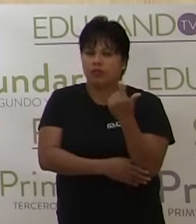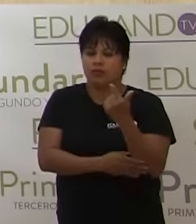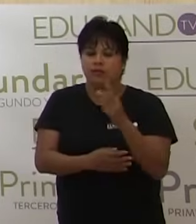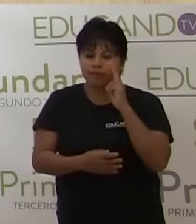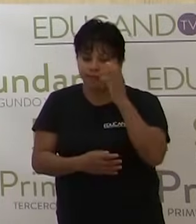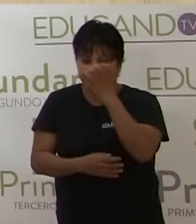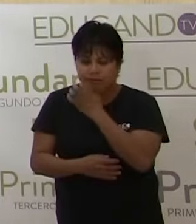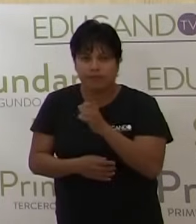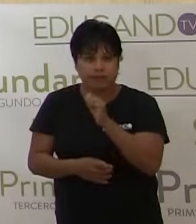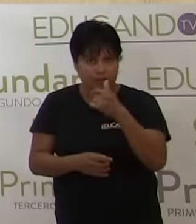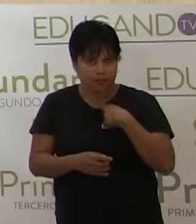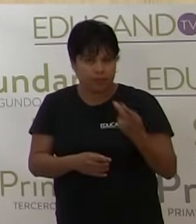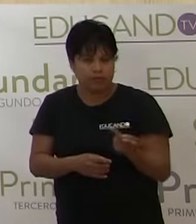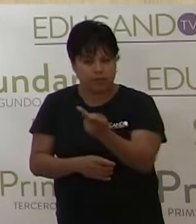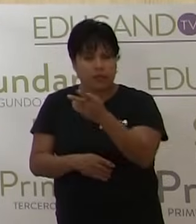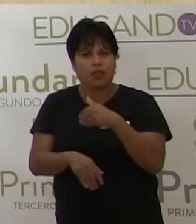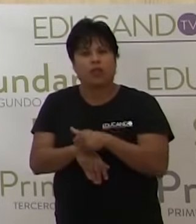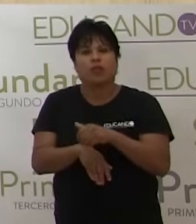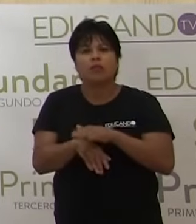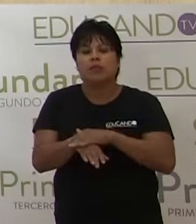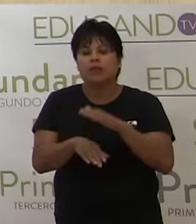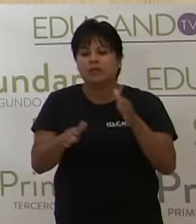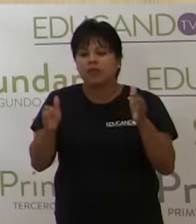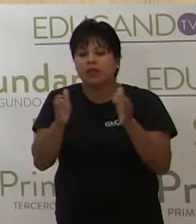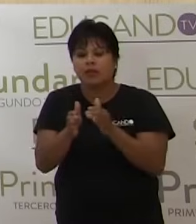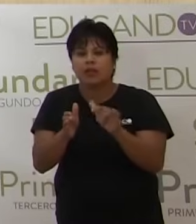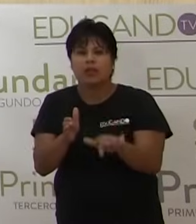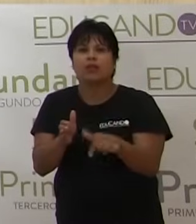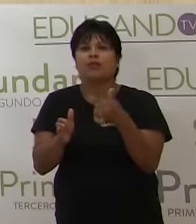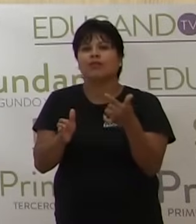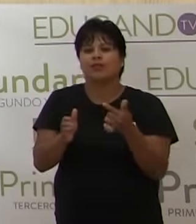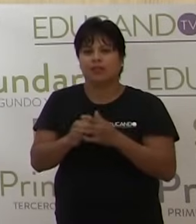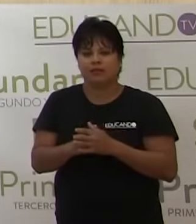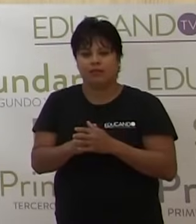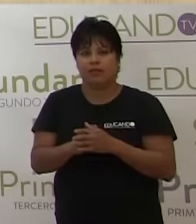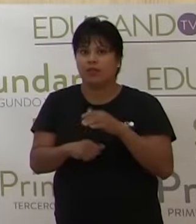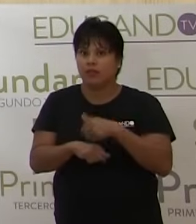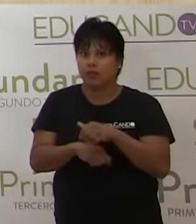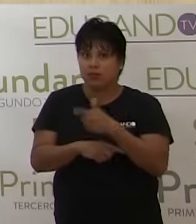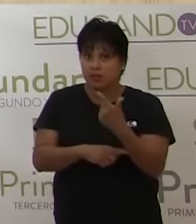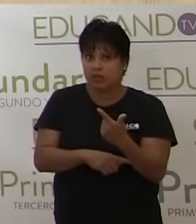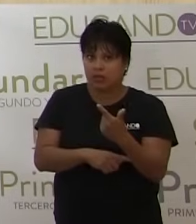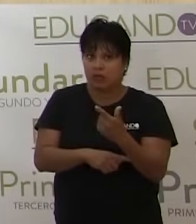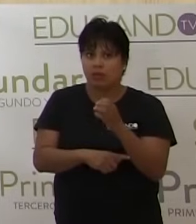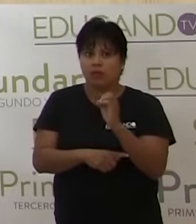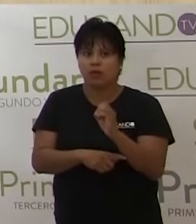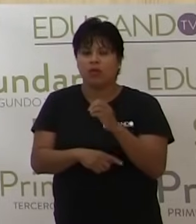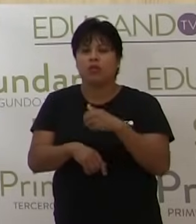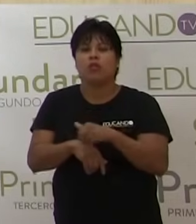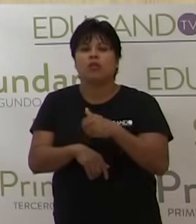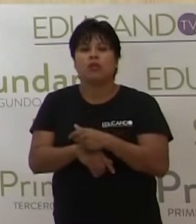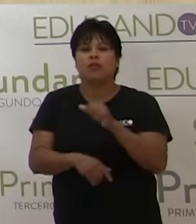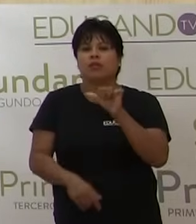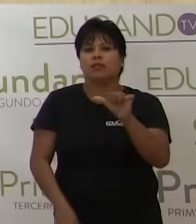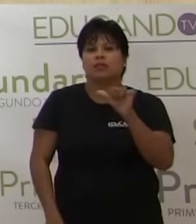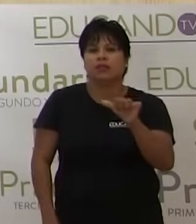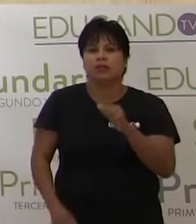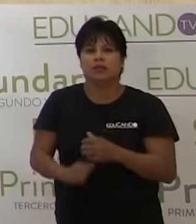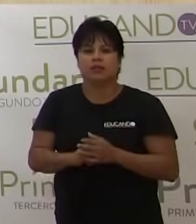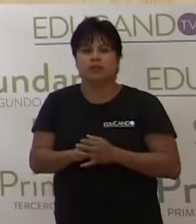te voy a hacer la siguiente pregunta qué número es más pequeño que el 12 el número si o el número